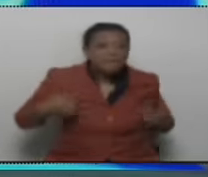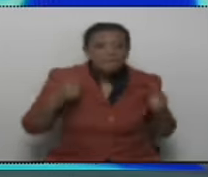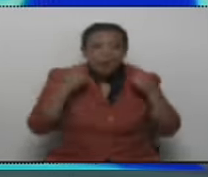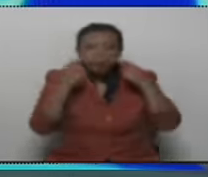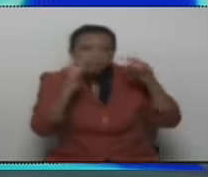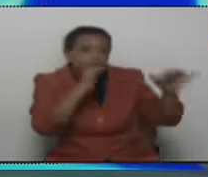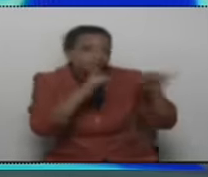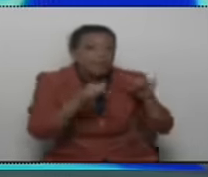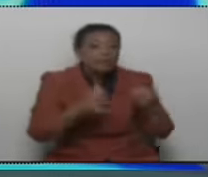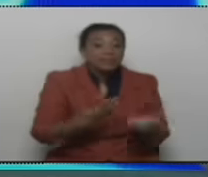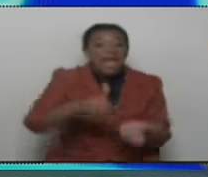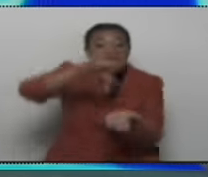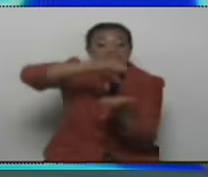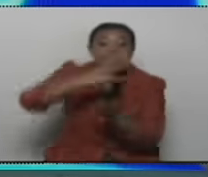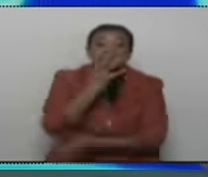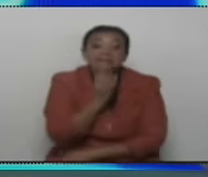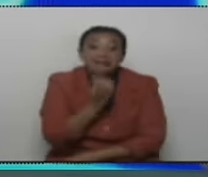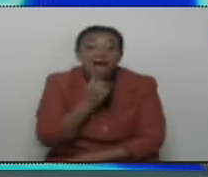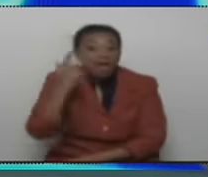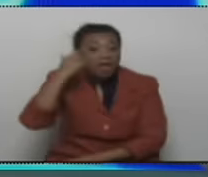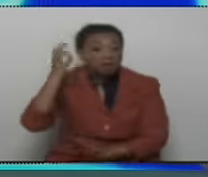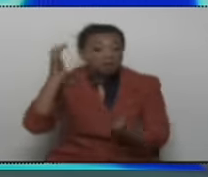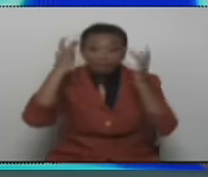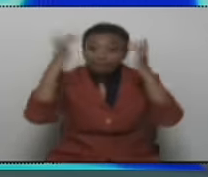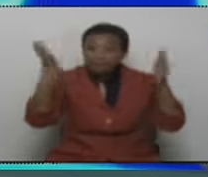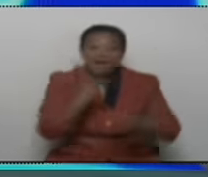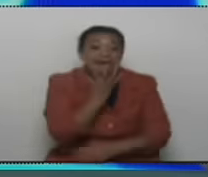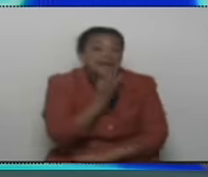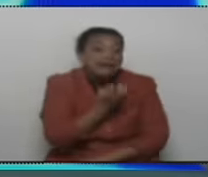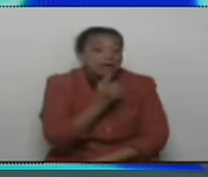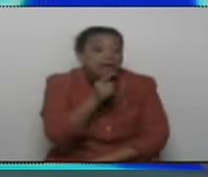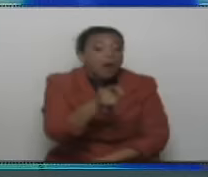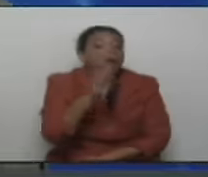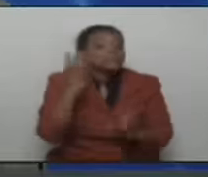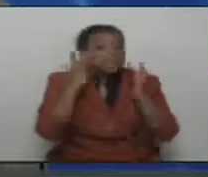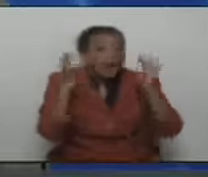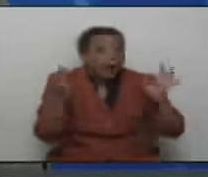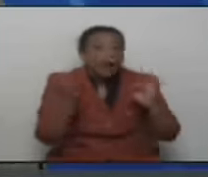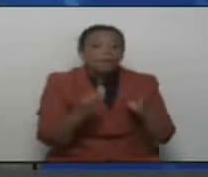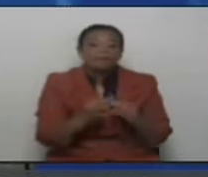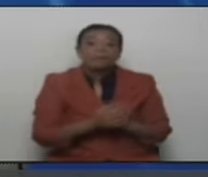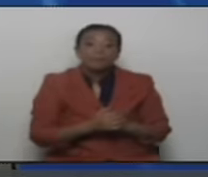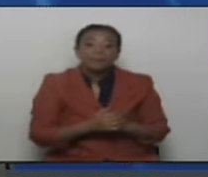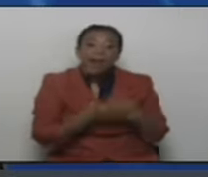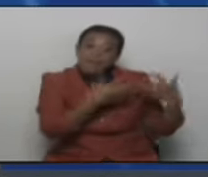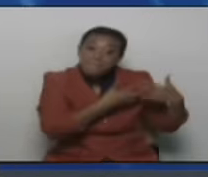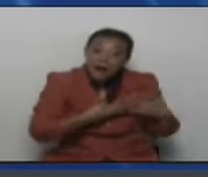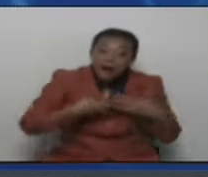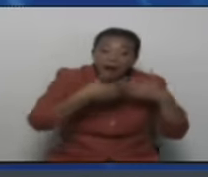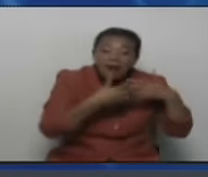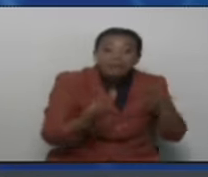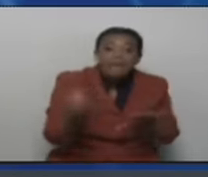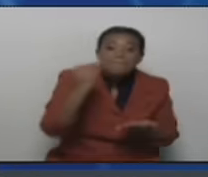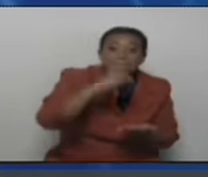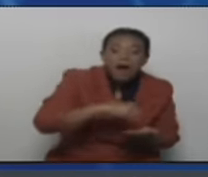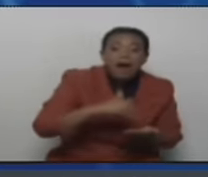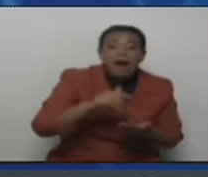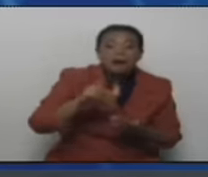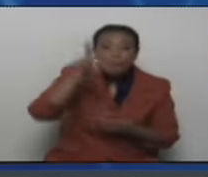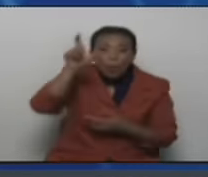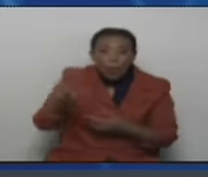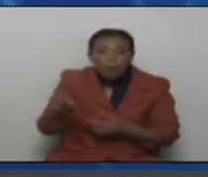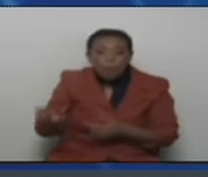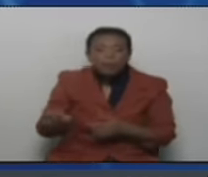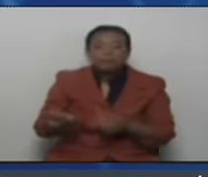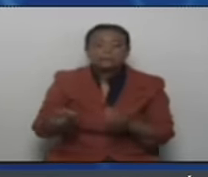de Israel. Correcto. ¿Detenido? Sí, lo tenemos. Claro, hay dos estadounidenses más, además de Castañeda.